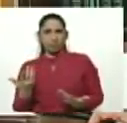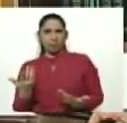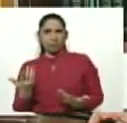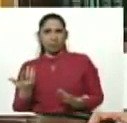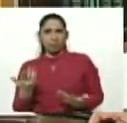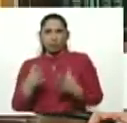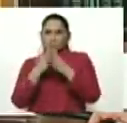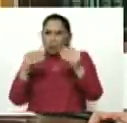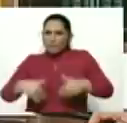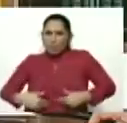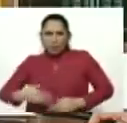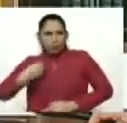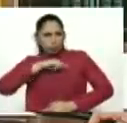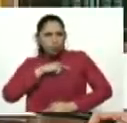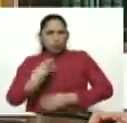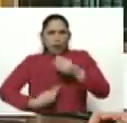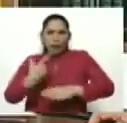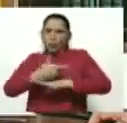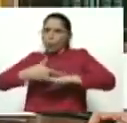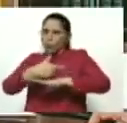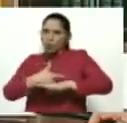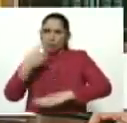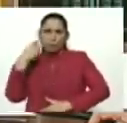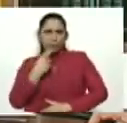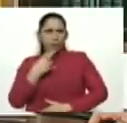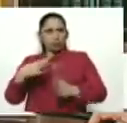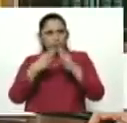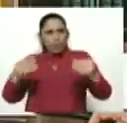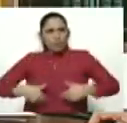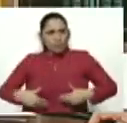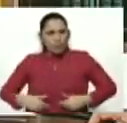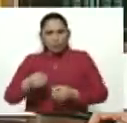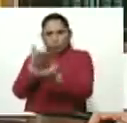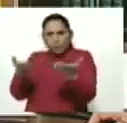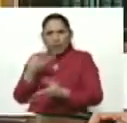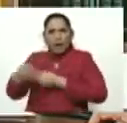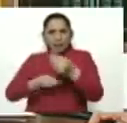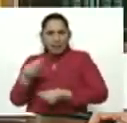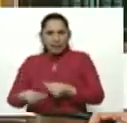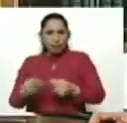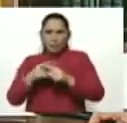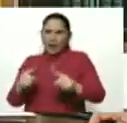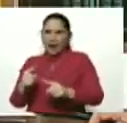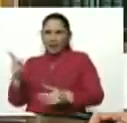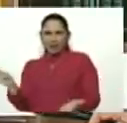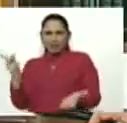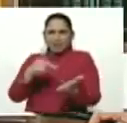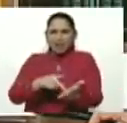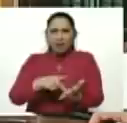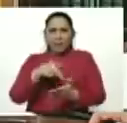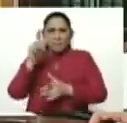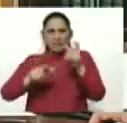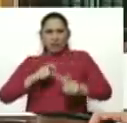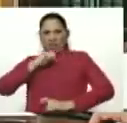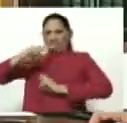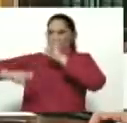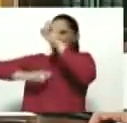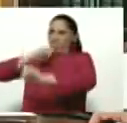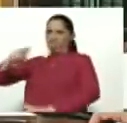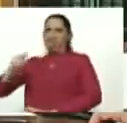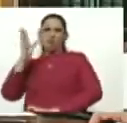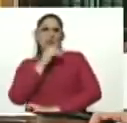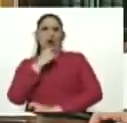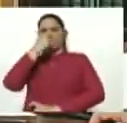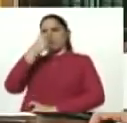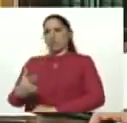Todo el esfuerzo que hemos hecho, todo el esfuerzo que ustedes han hecho para que llegue una persona por capricho, por